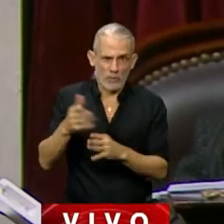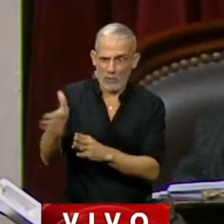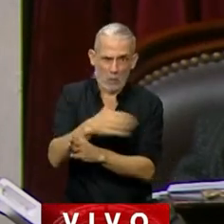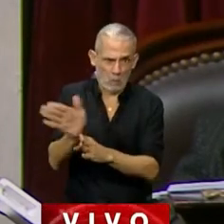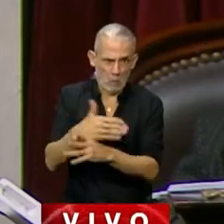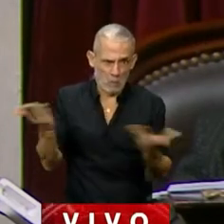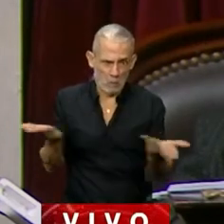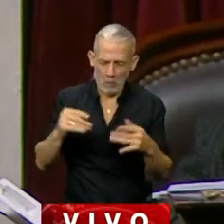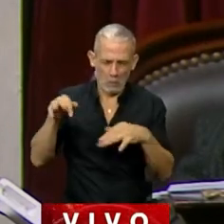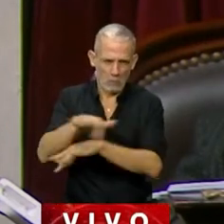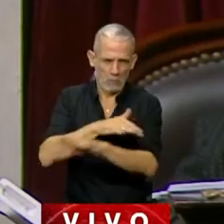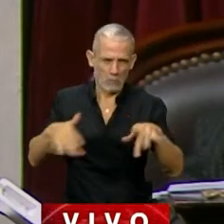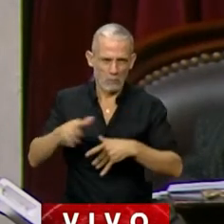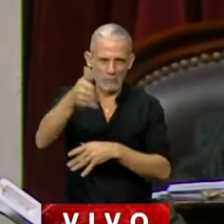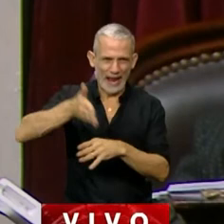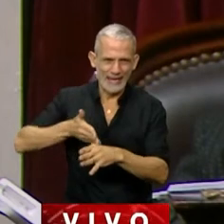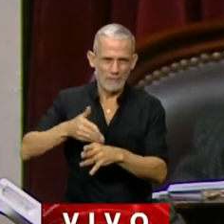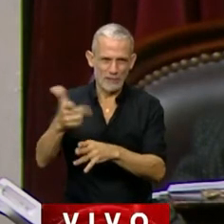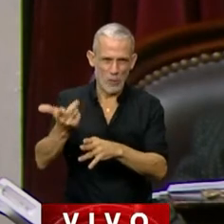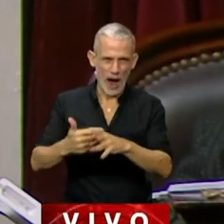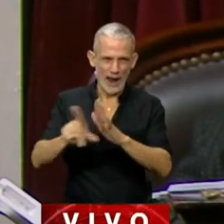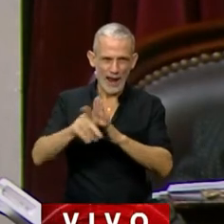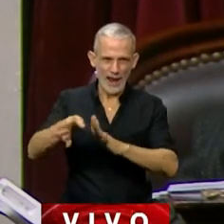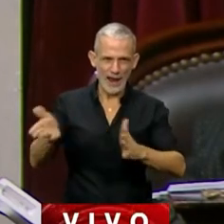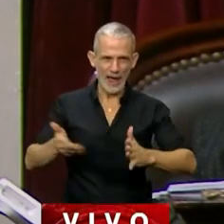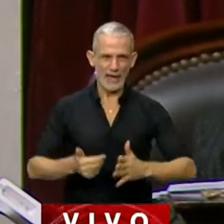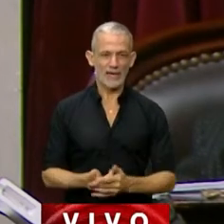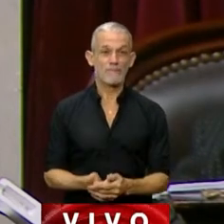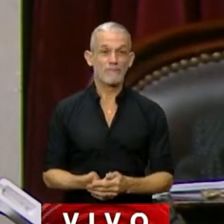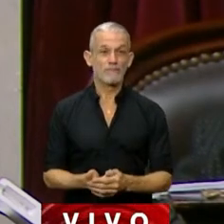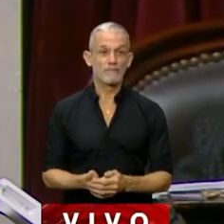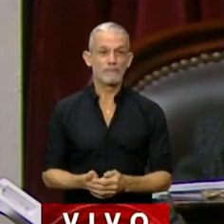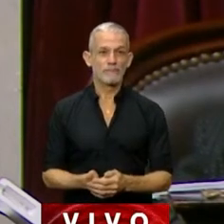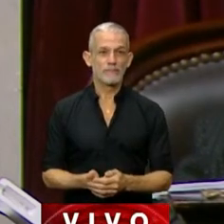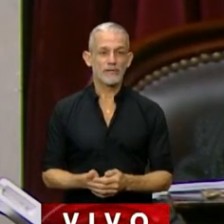cardúmenes no reconocen las limitaciones jurídicas o políticas.